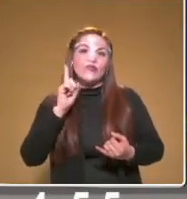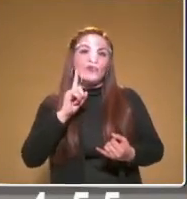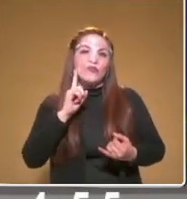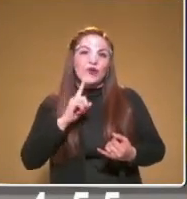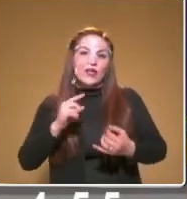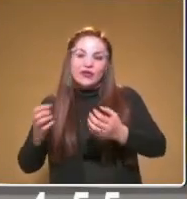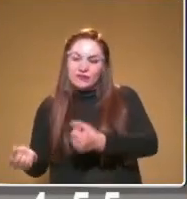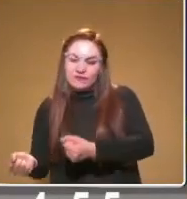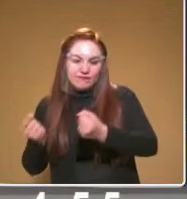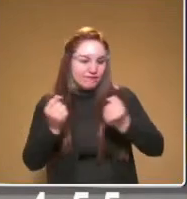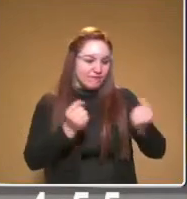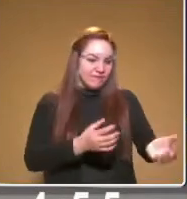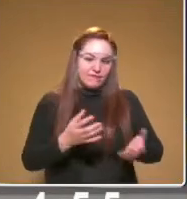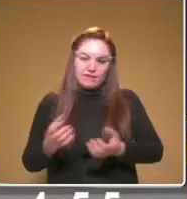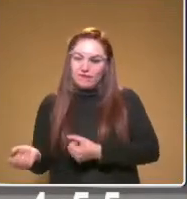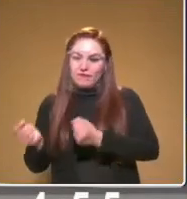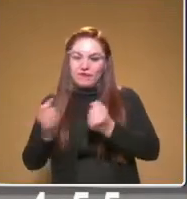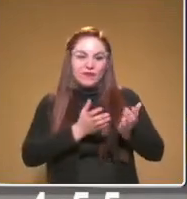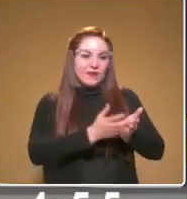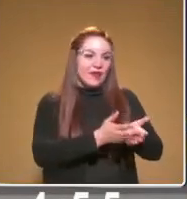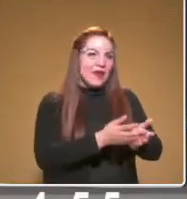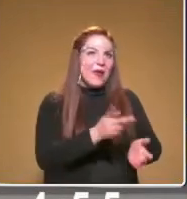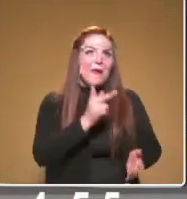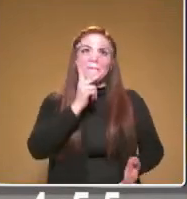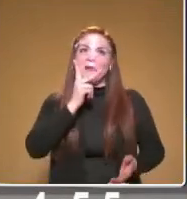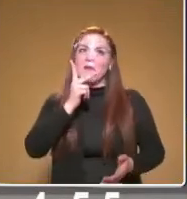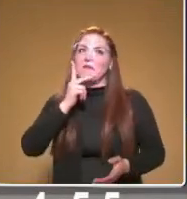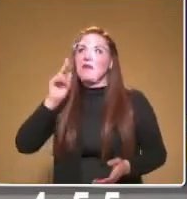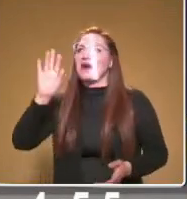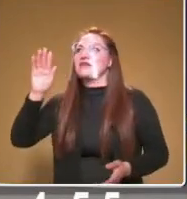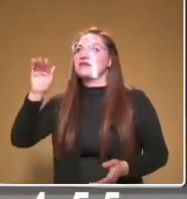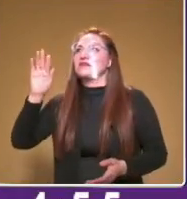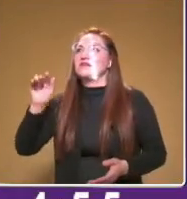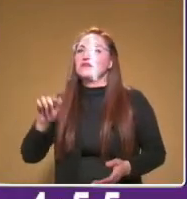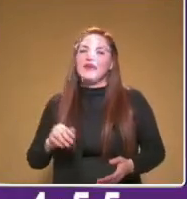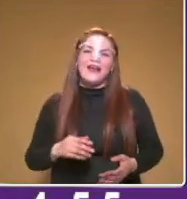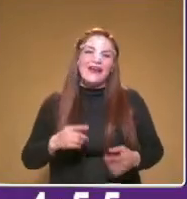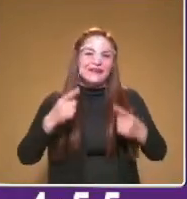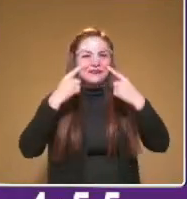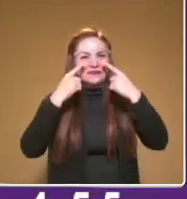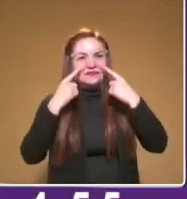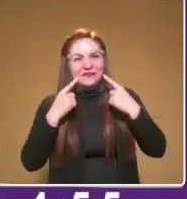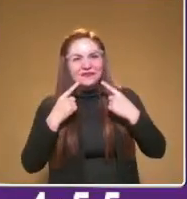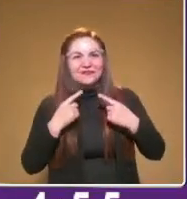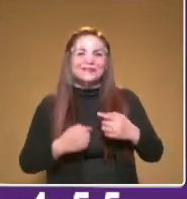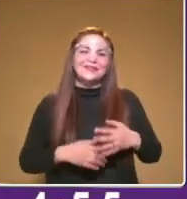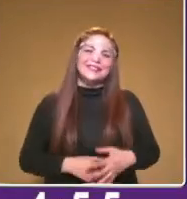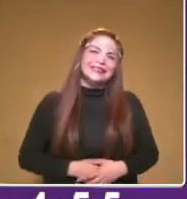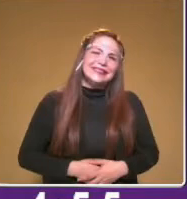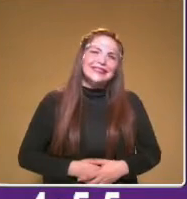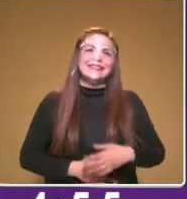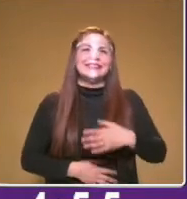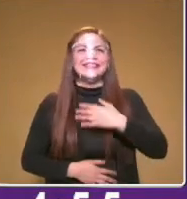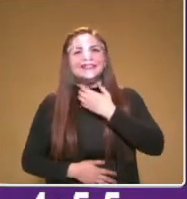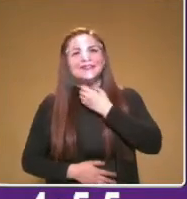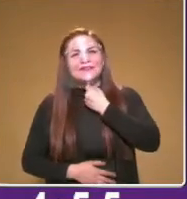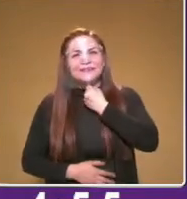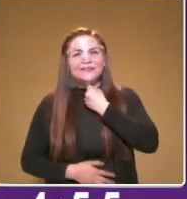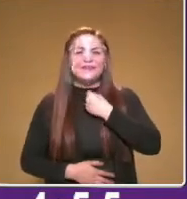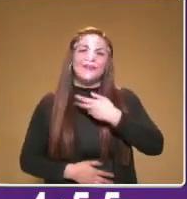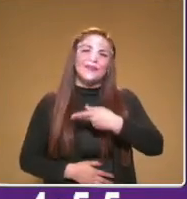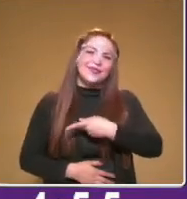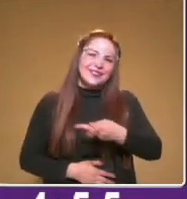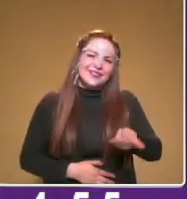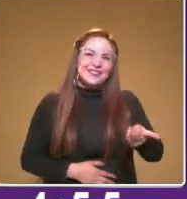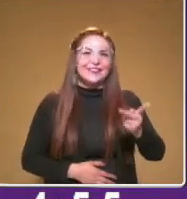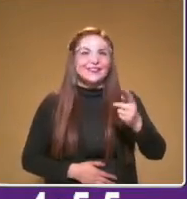y se despedían del papá o del abuelo, yo sentía el nudo, así como, ¡ay, el niño no, se va con su papá! Sí, exactamente. O sea, entonces, eso es lo